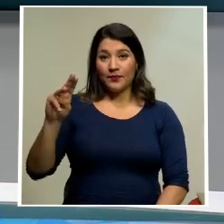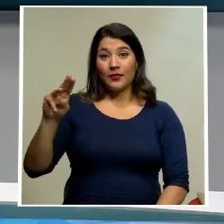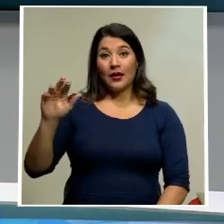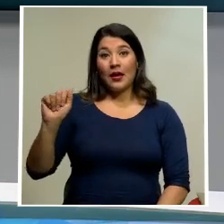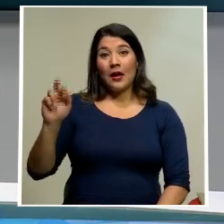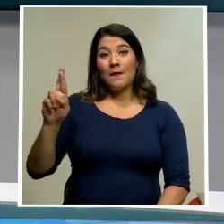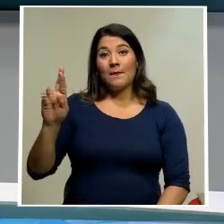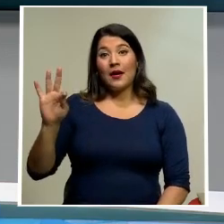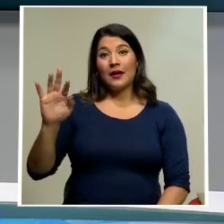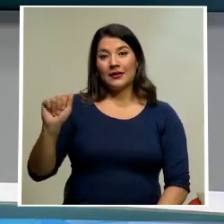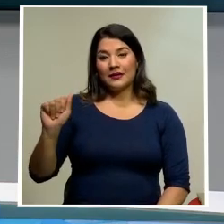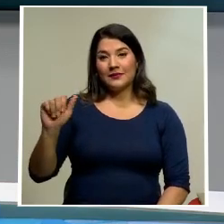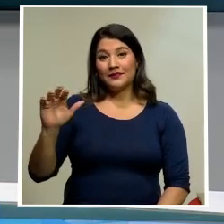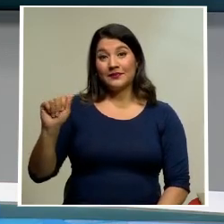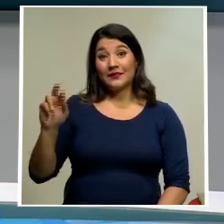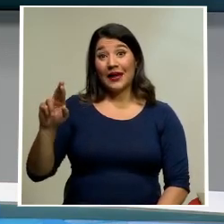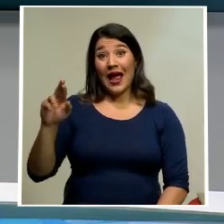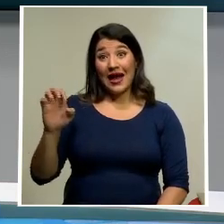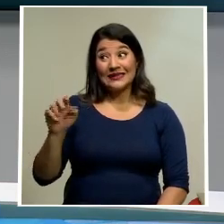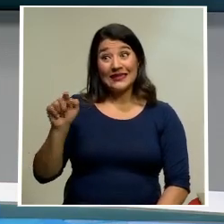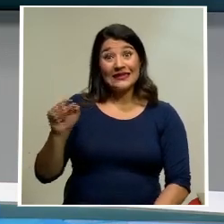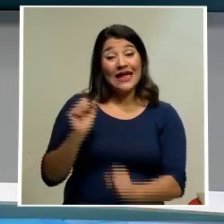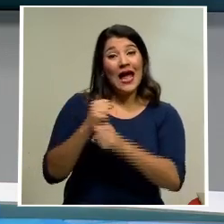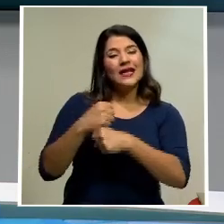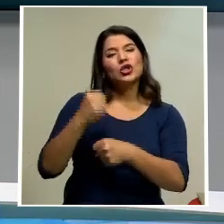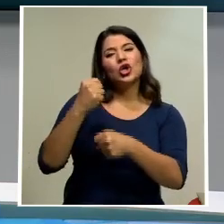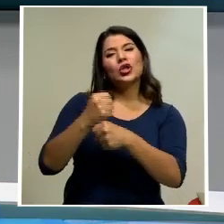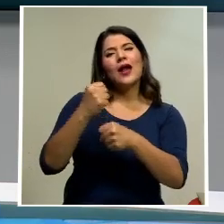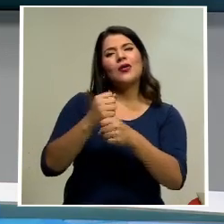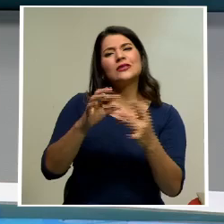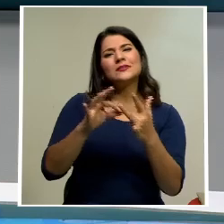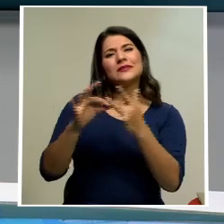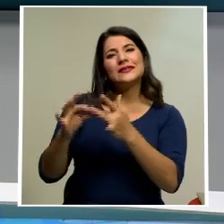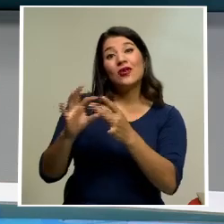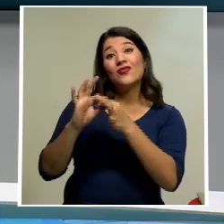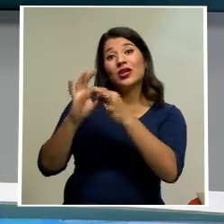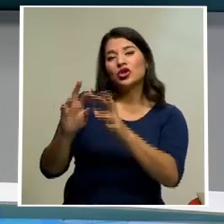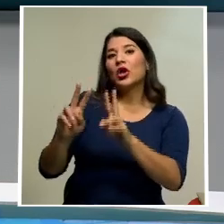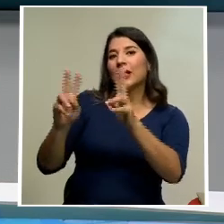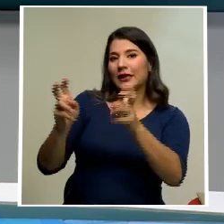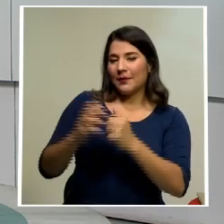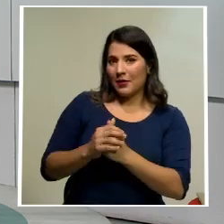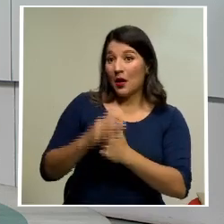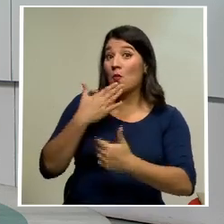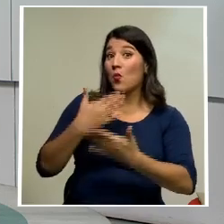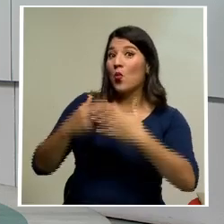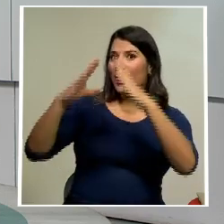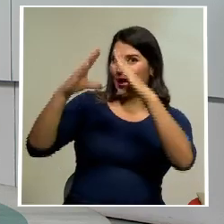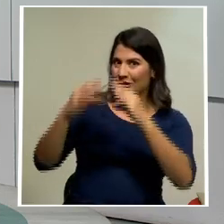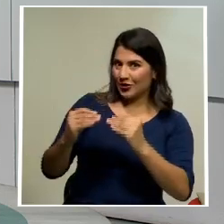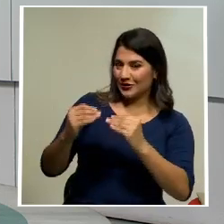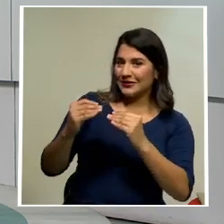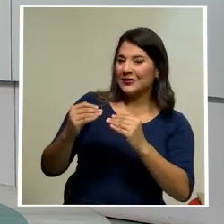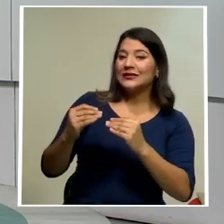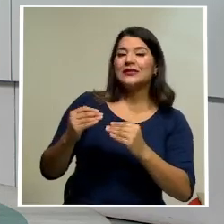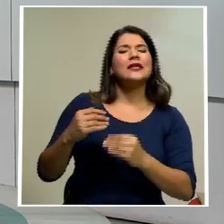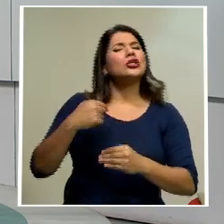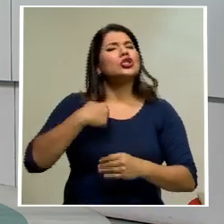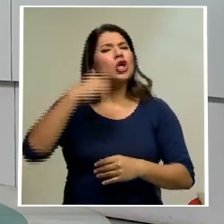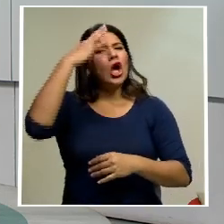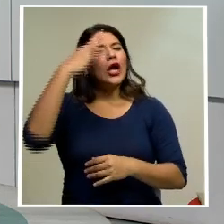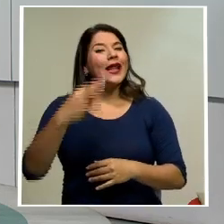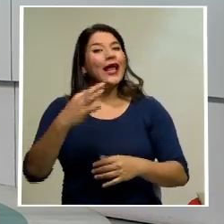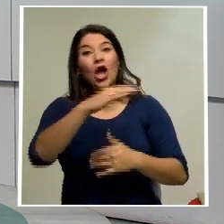un trabajo especial sobre este tema que genera gran preocupación entre los ciudadanos. Ana Marta, muy buenas noches. Definitivamente creo que